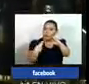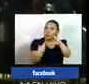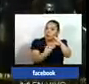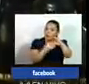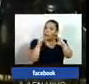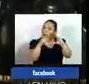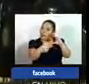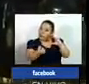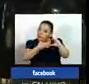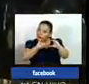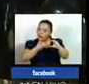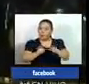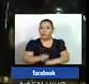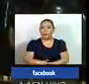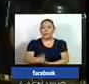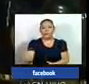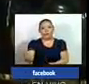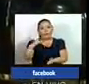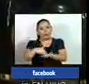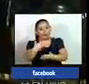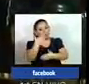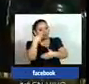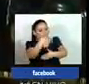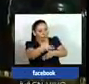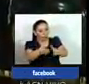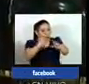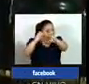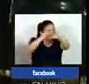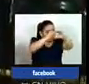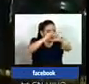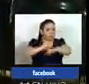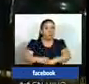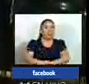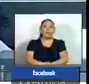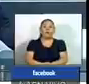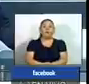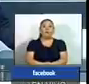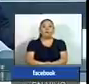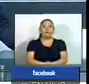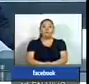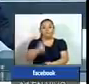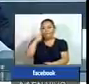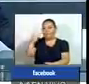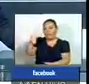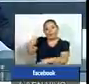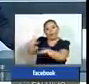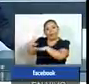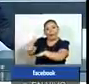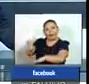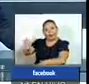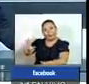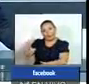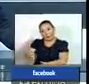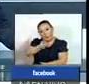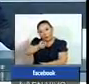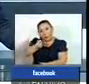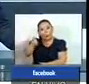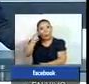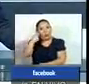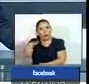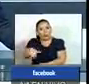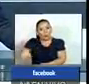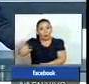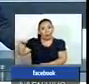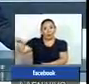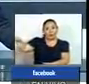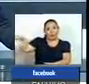de Noticiero Hechos. Retorno a la señal hasta los estudios principales. Bien, gracias Ernesto por el reporte desde el municipio de Mexicanos.